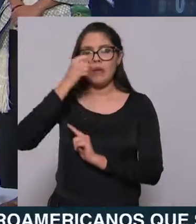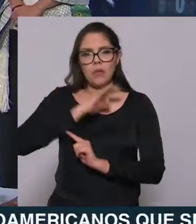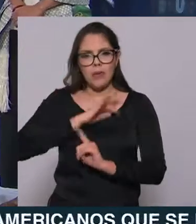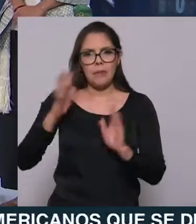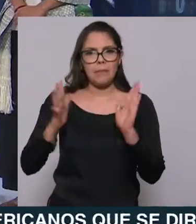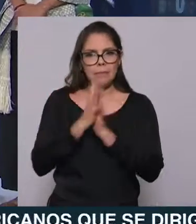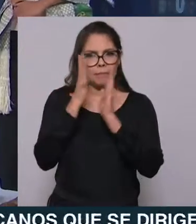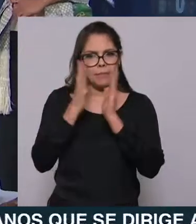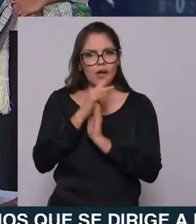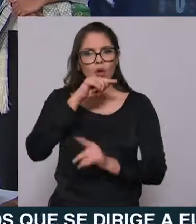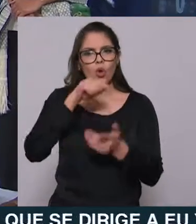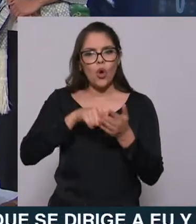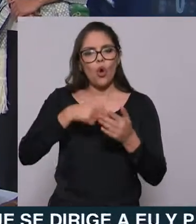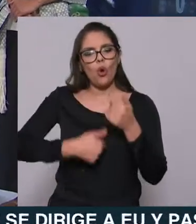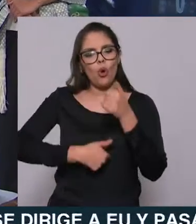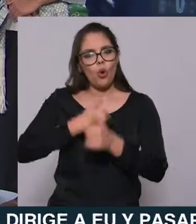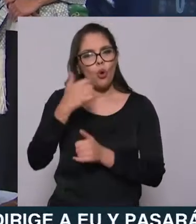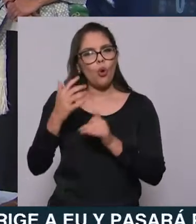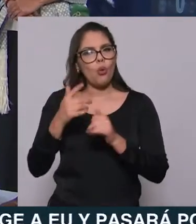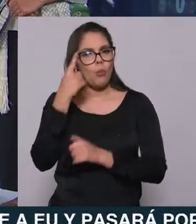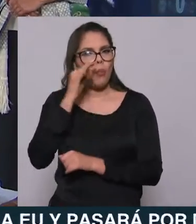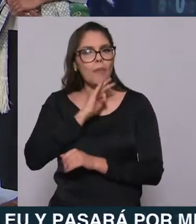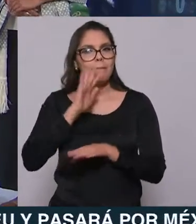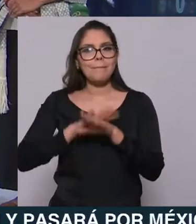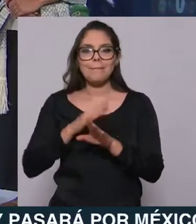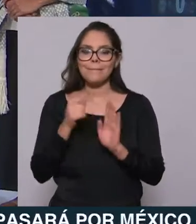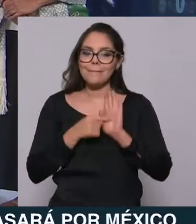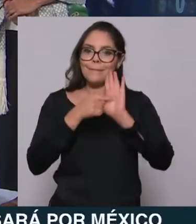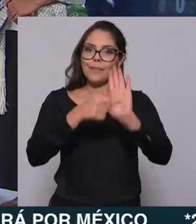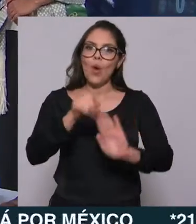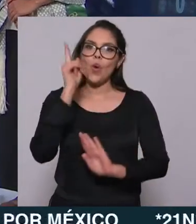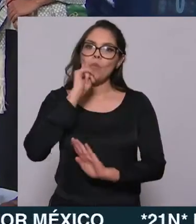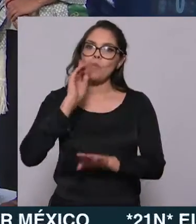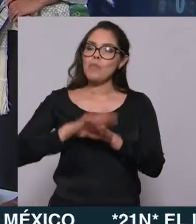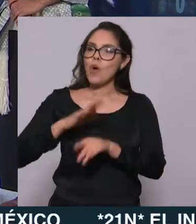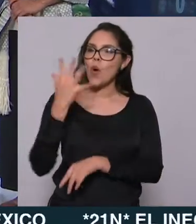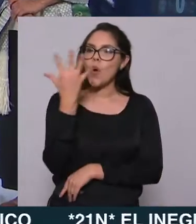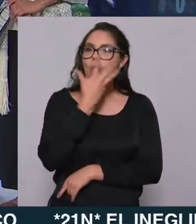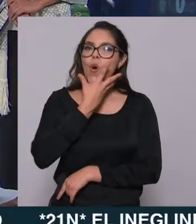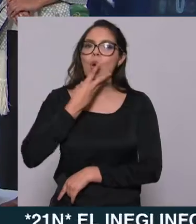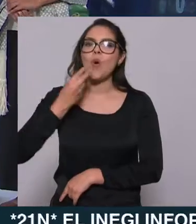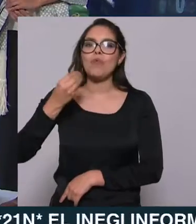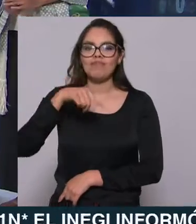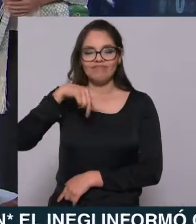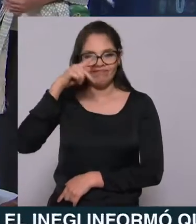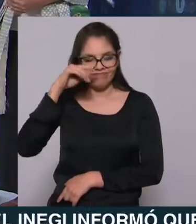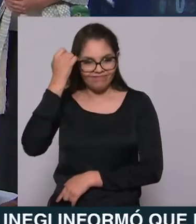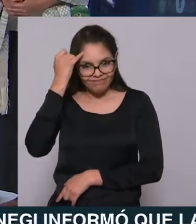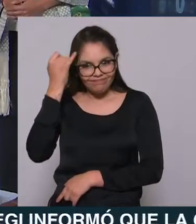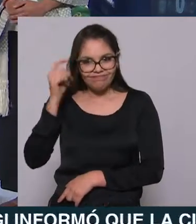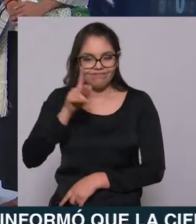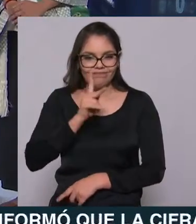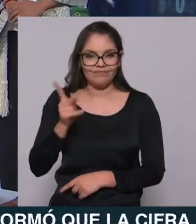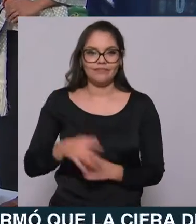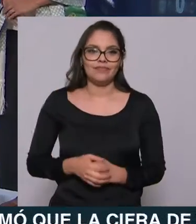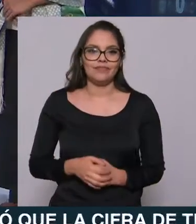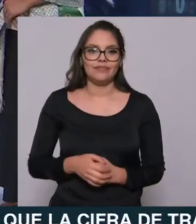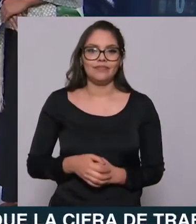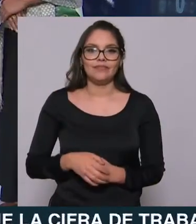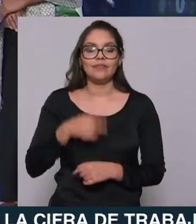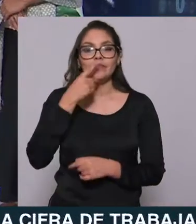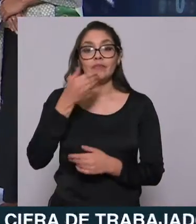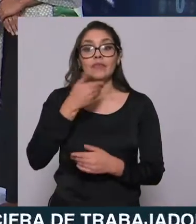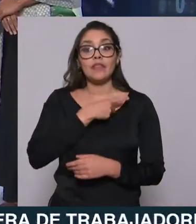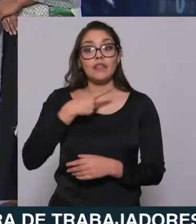en este certamen para resaltar la belleza de la mujer mestiza. Las chicas que participen tienen que pertenecer a